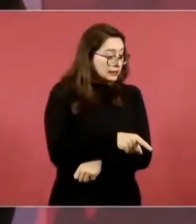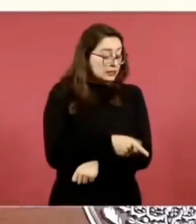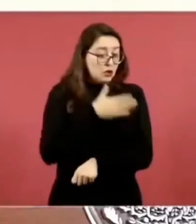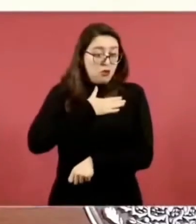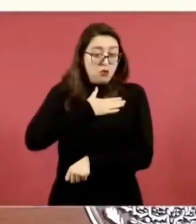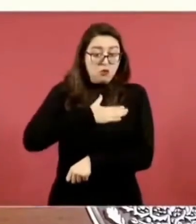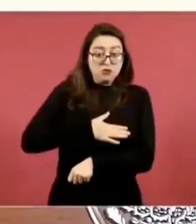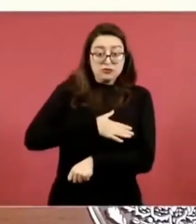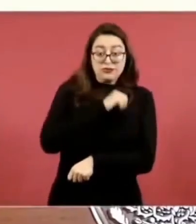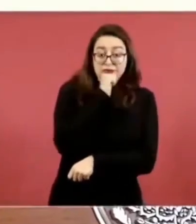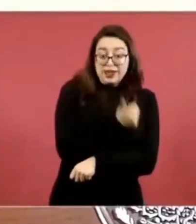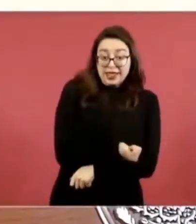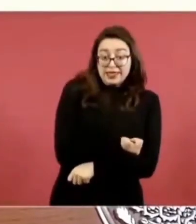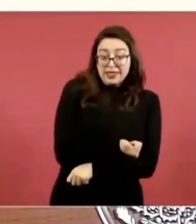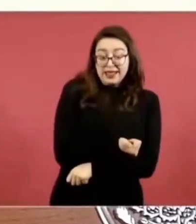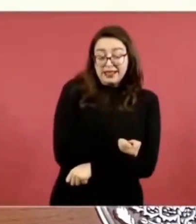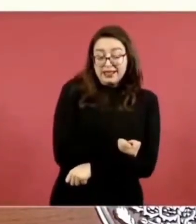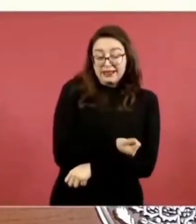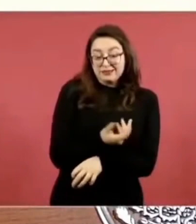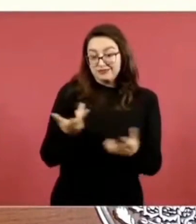como tú dices,